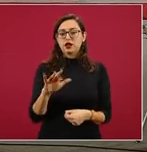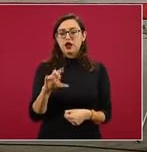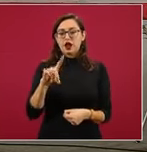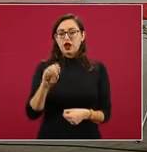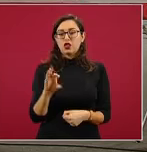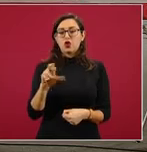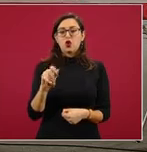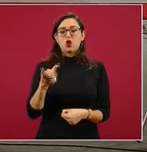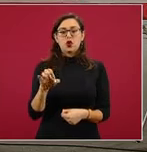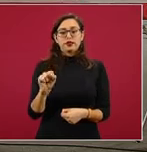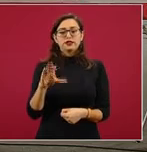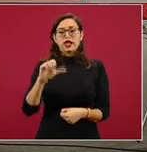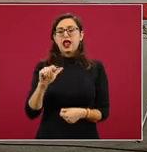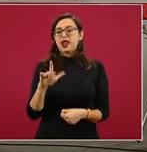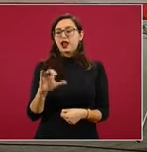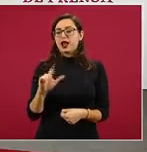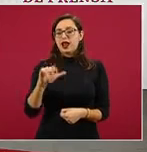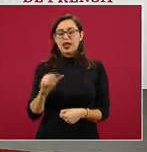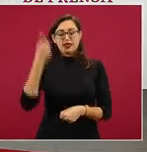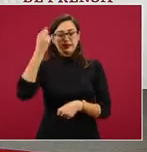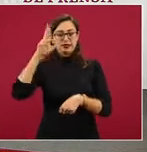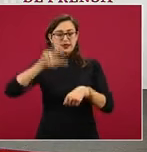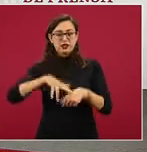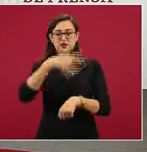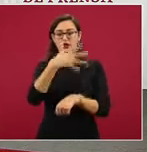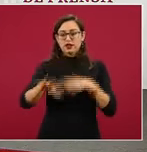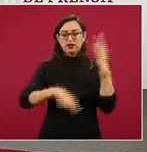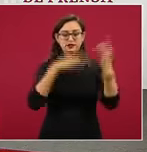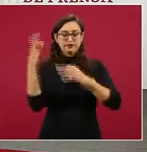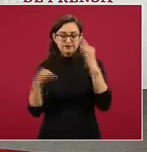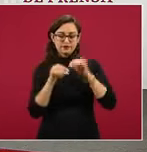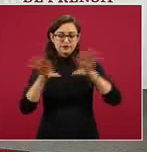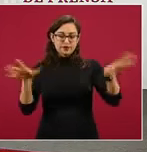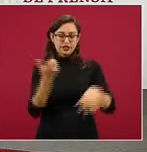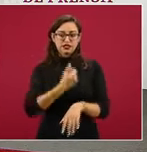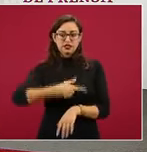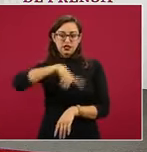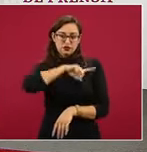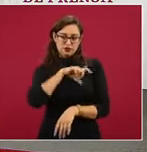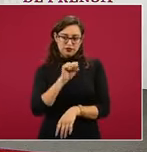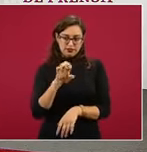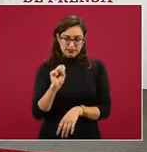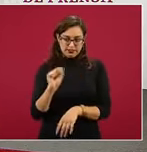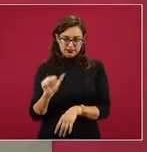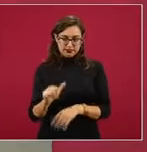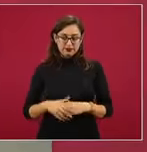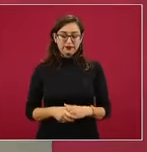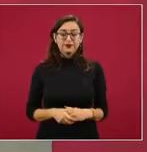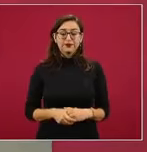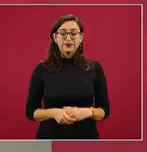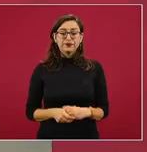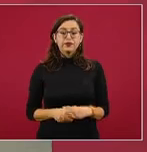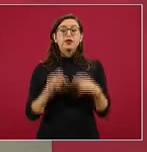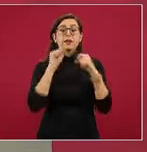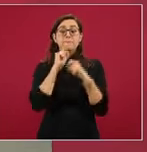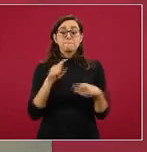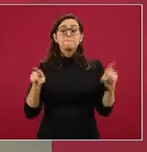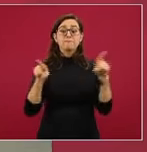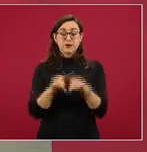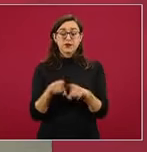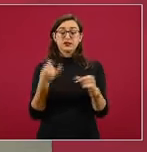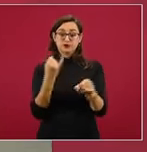director general de Promoción de la Salud de la Secretaría de Salud Federal. Y presentaremos también la